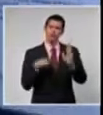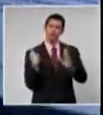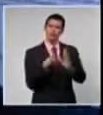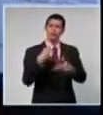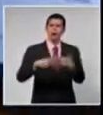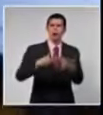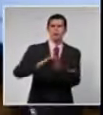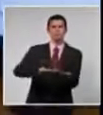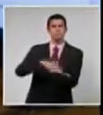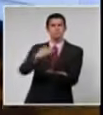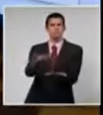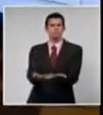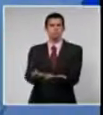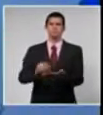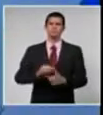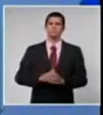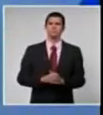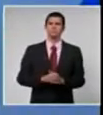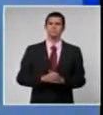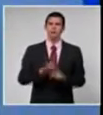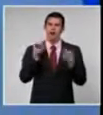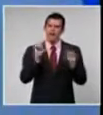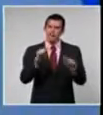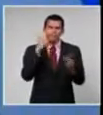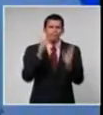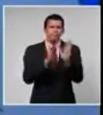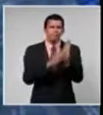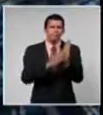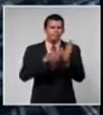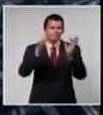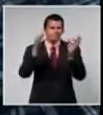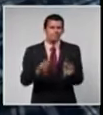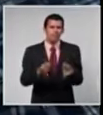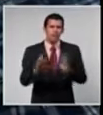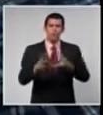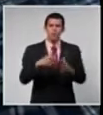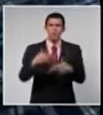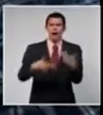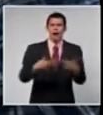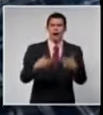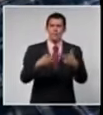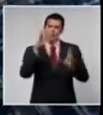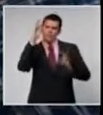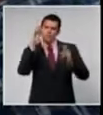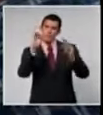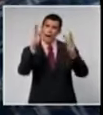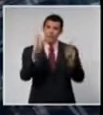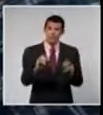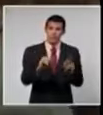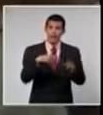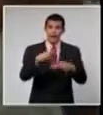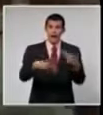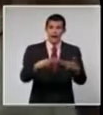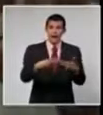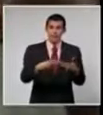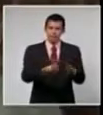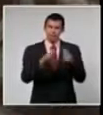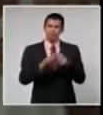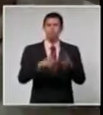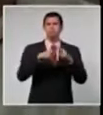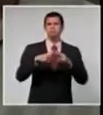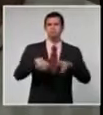la cual consiste en demostrar que estos tipos de algoritmos, que son algoritmos evolutivos, pueden resolver problemas tan complejos como la